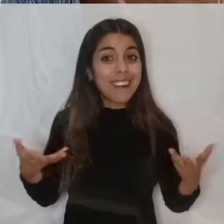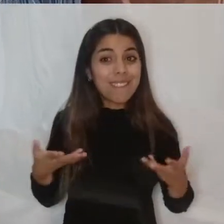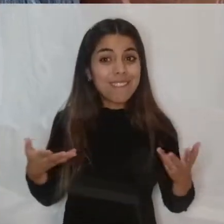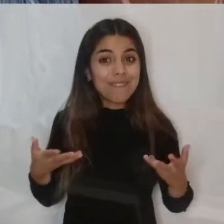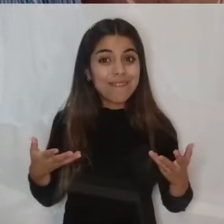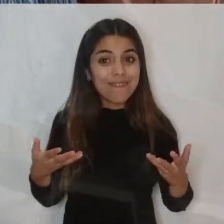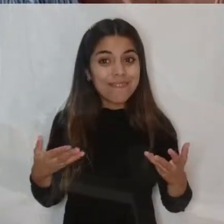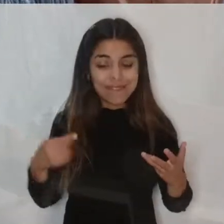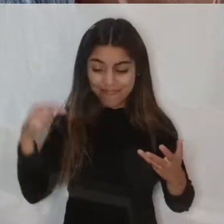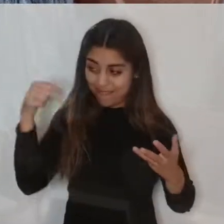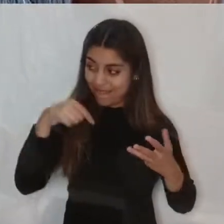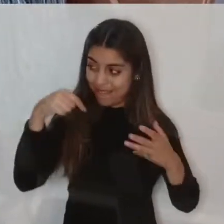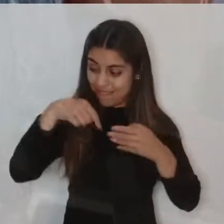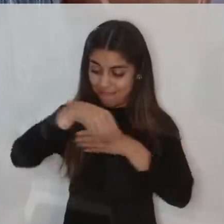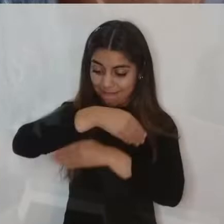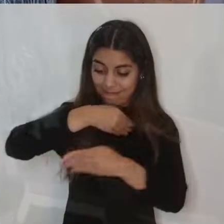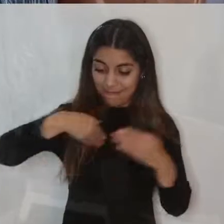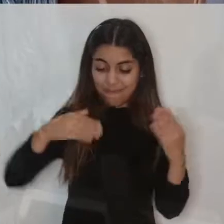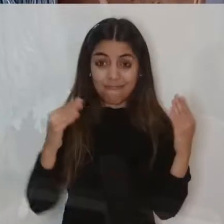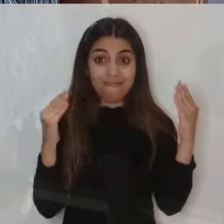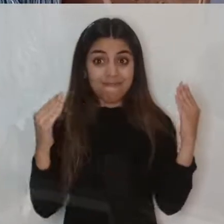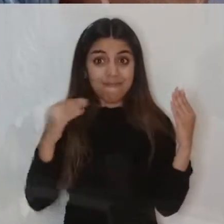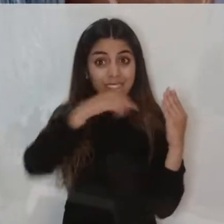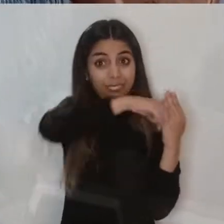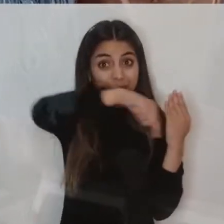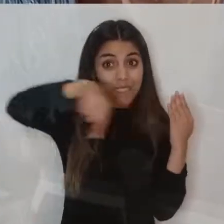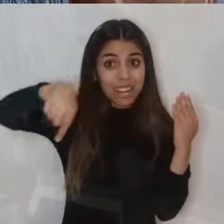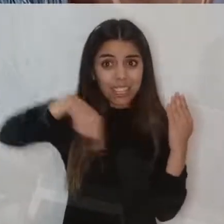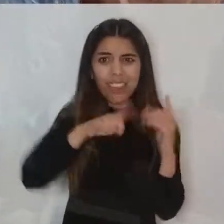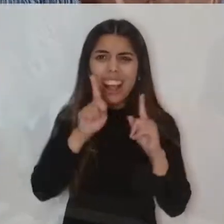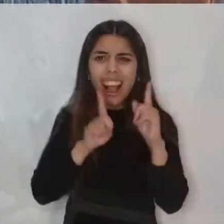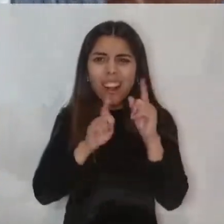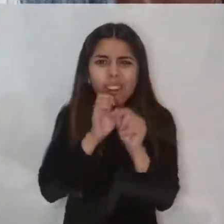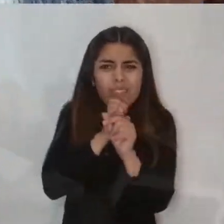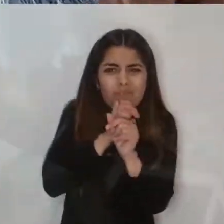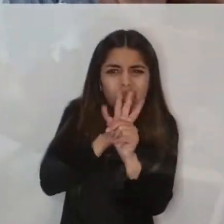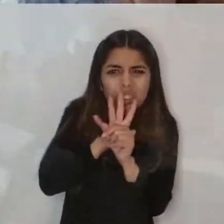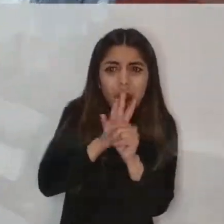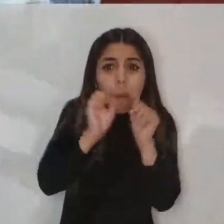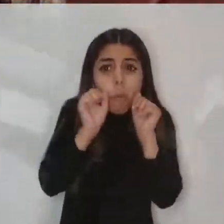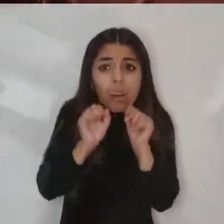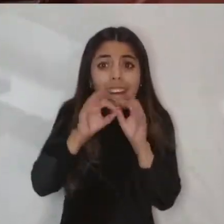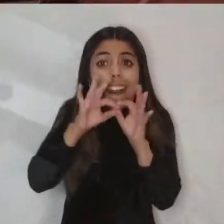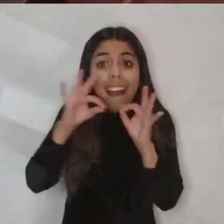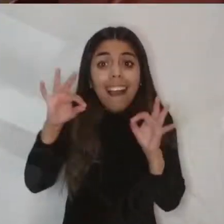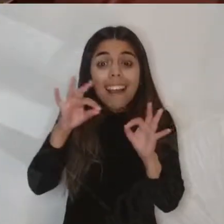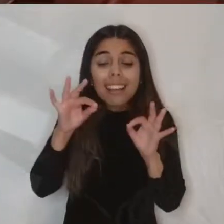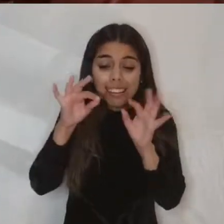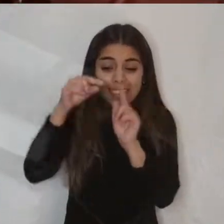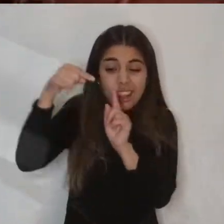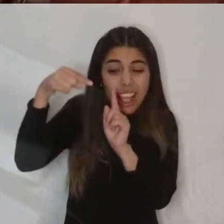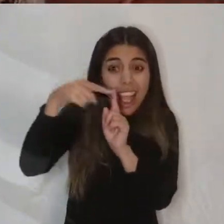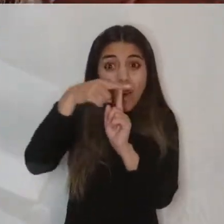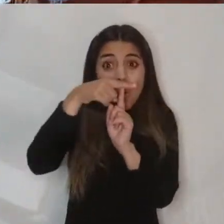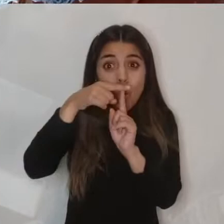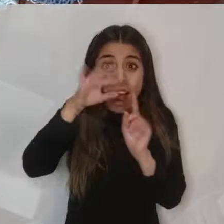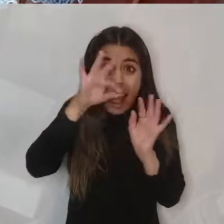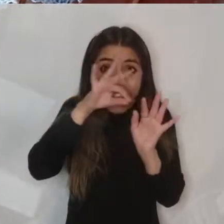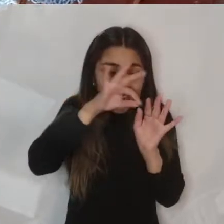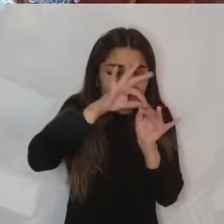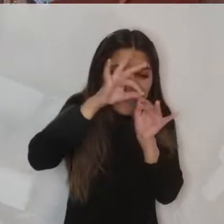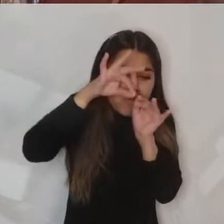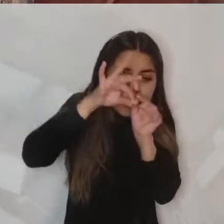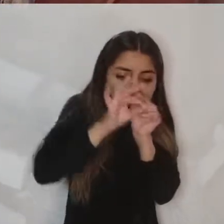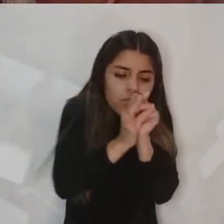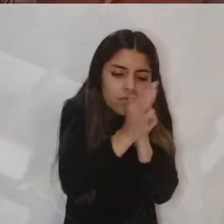Y ahora uno le esconde los cositos la que tiene. Las hilachitas. Sí, con las hilachitas que uno... Digo, se le esconde con la aguja